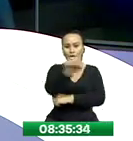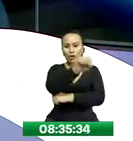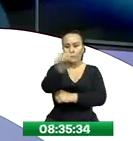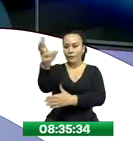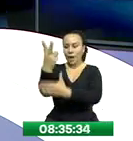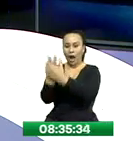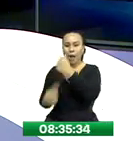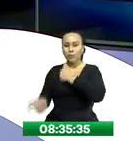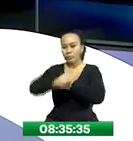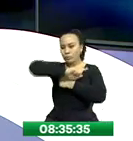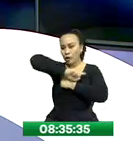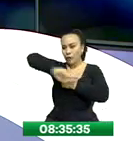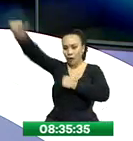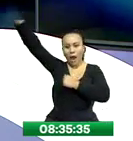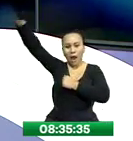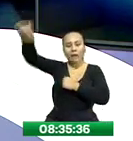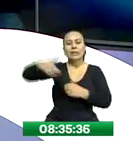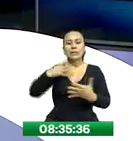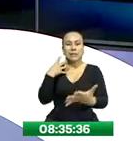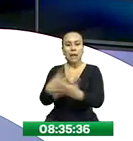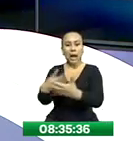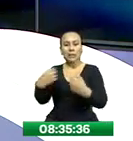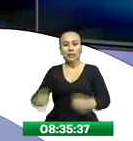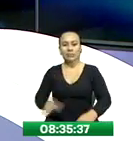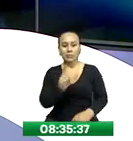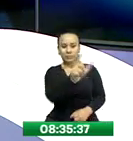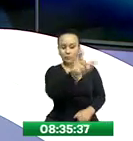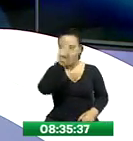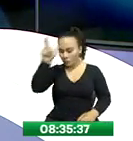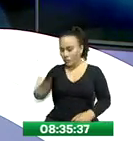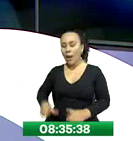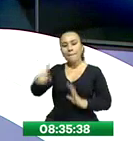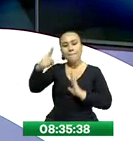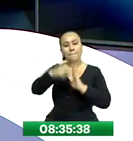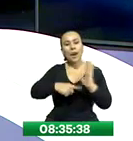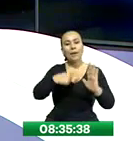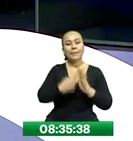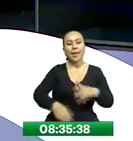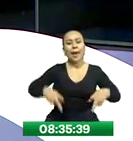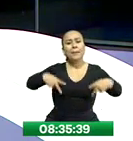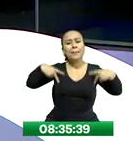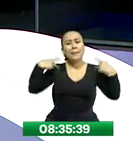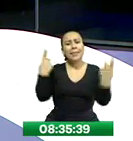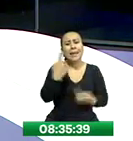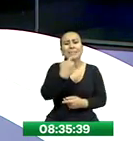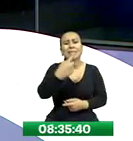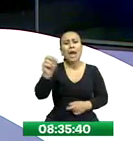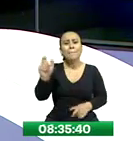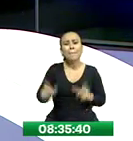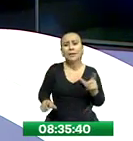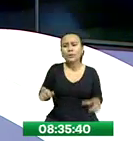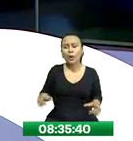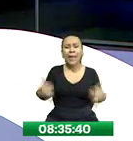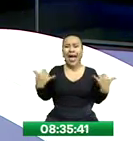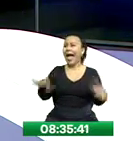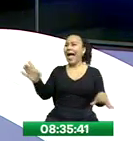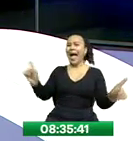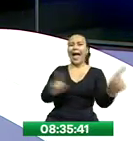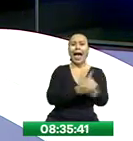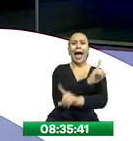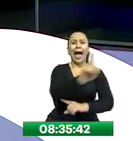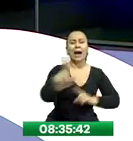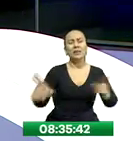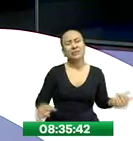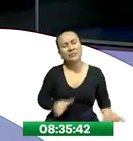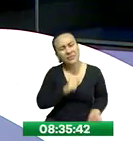Y si amerita, a la cárcel los dos. Quítale porque ahí están jugando. Por vida. Están jugando con la vida de por lo menos 100 personas, pues. Exacto. ¿Ah? No respetan a nadie.